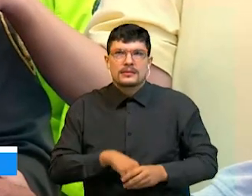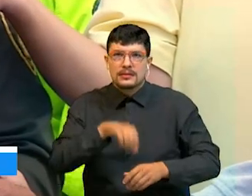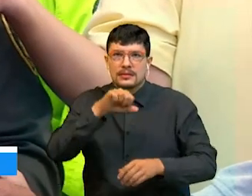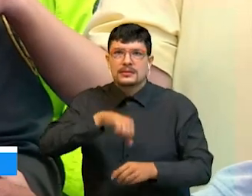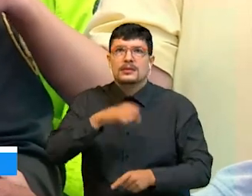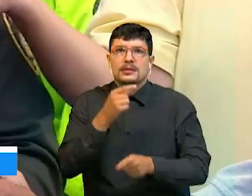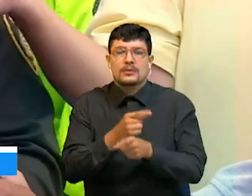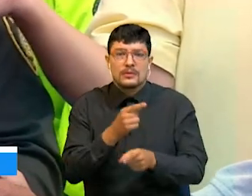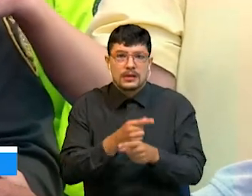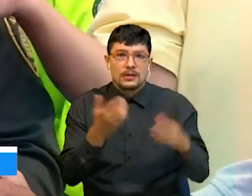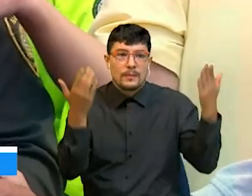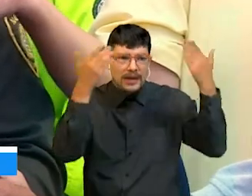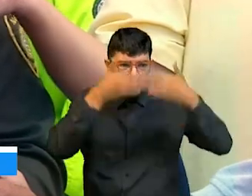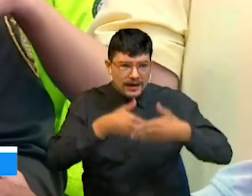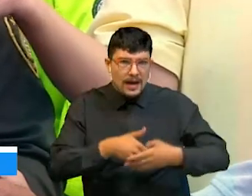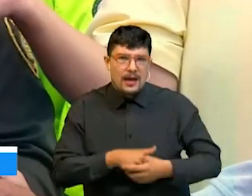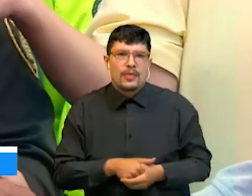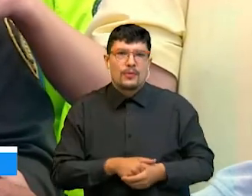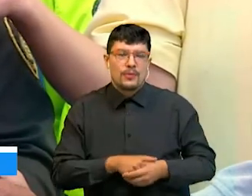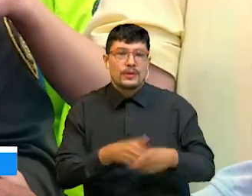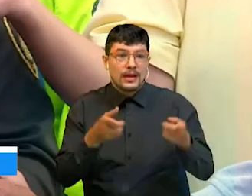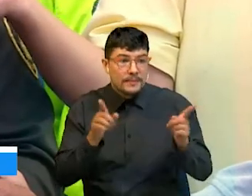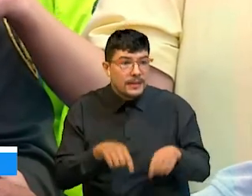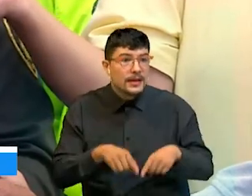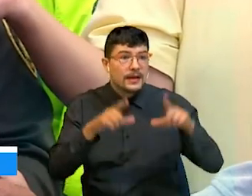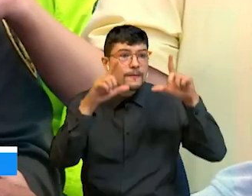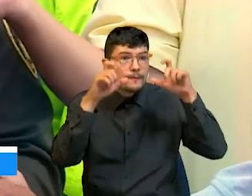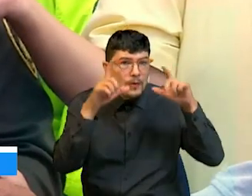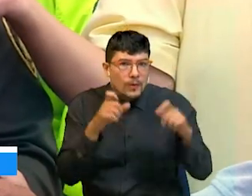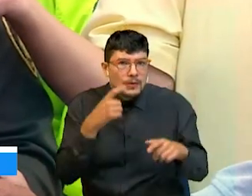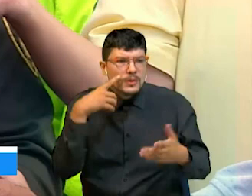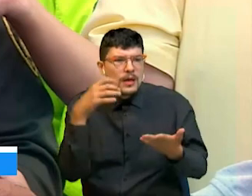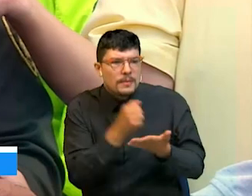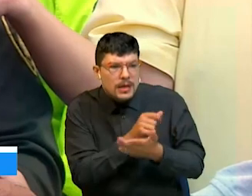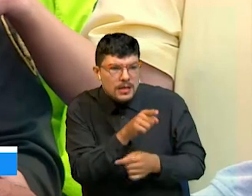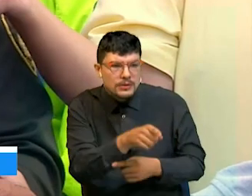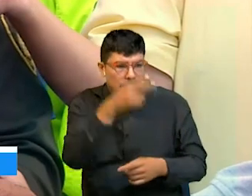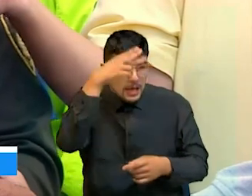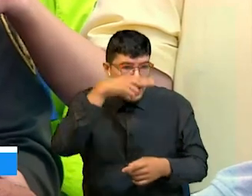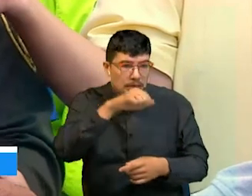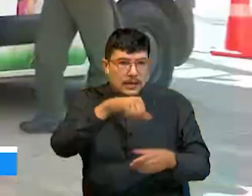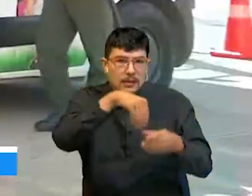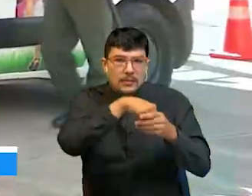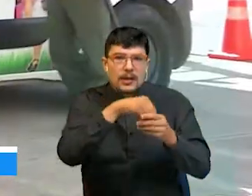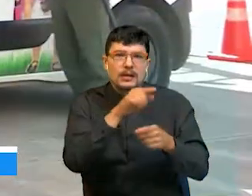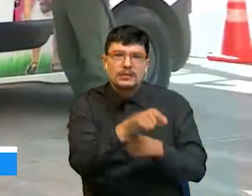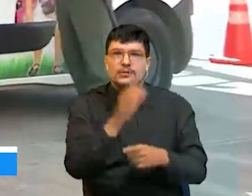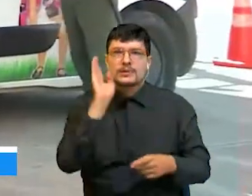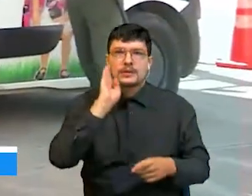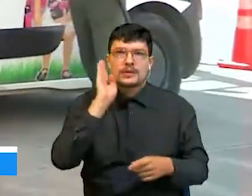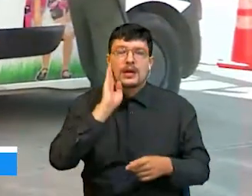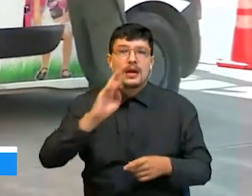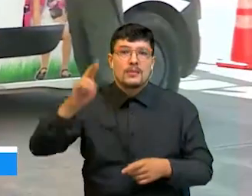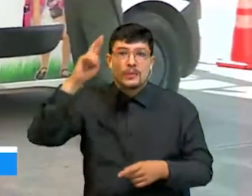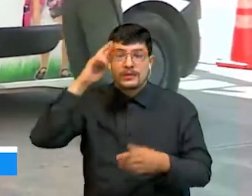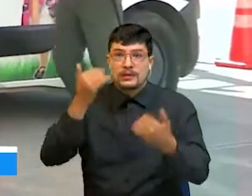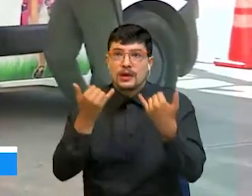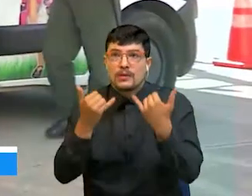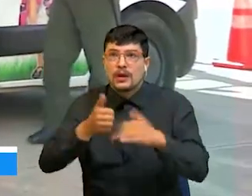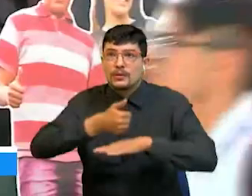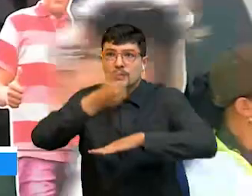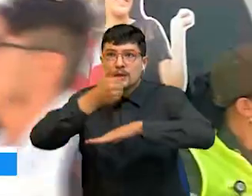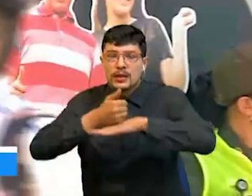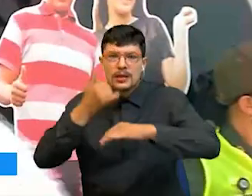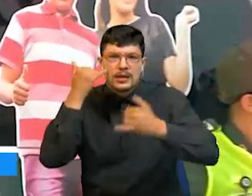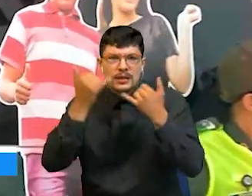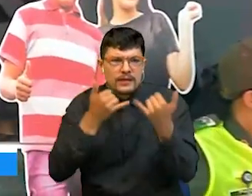de custodia de registros fotográficos que le han hallado a sus hijas en sus celulares. Las autoridades están tratando de